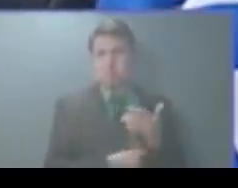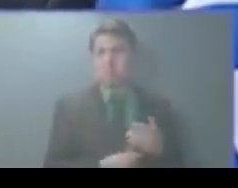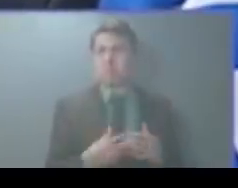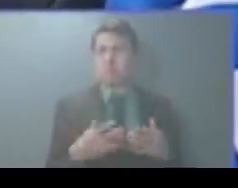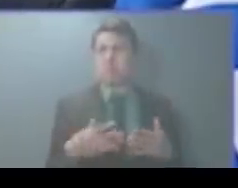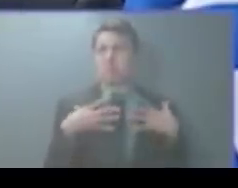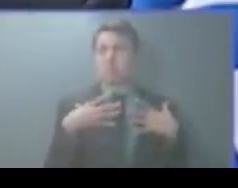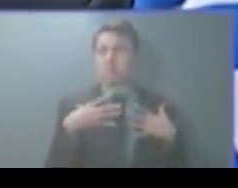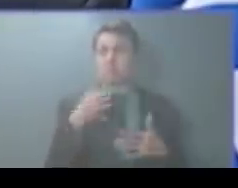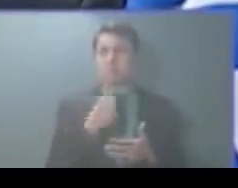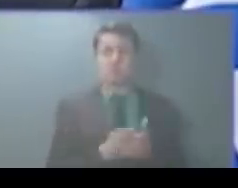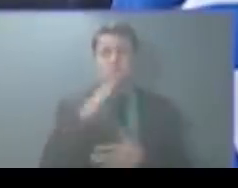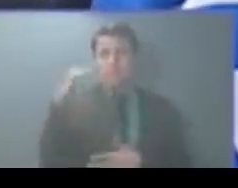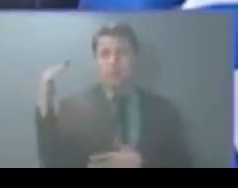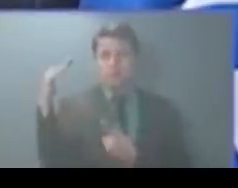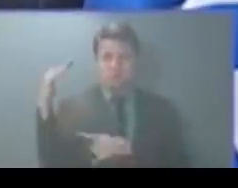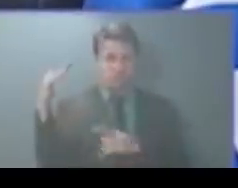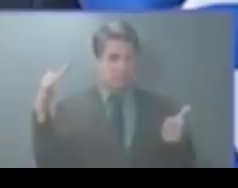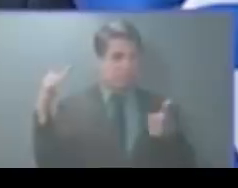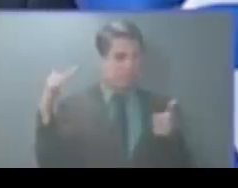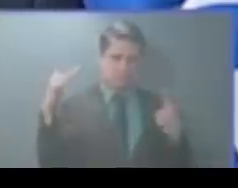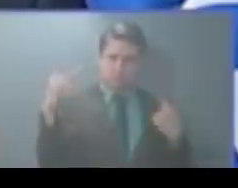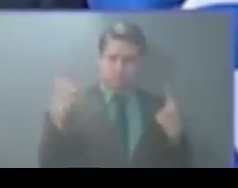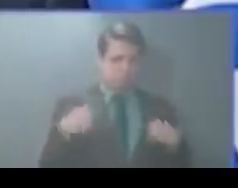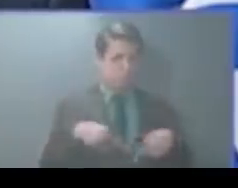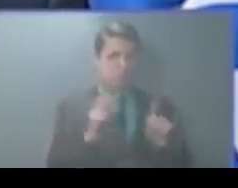vivirá mientras viva la República. Y la República son